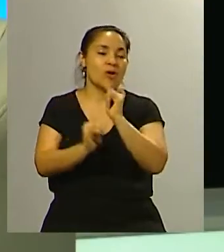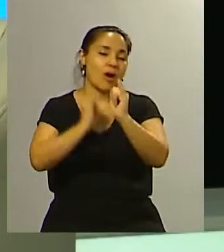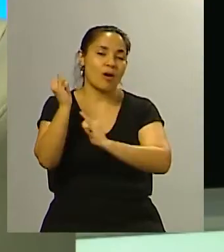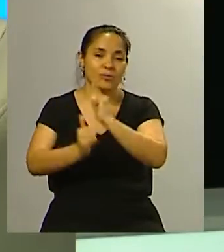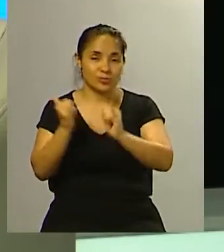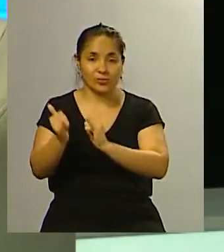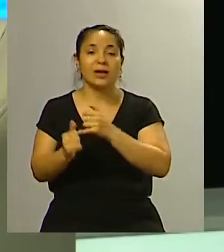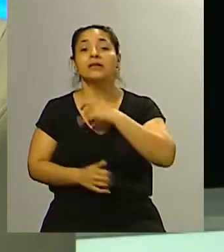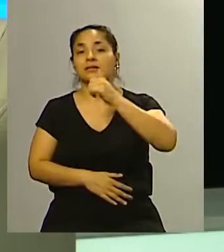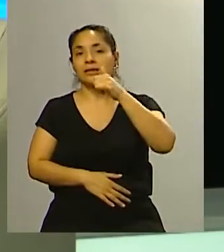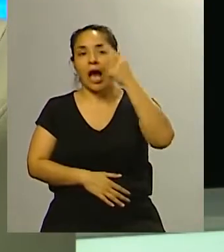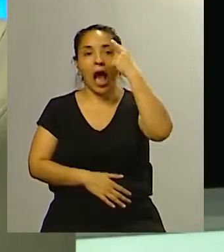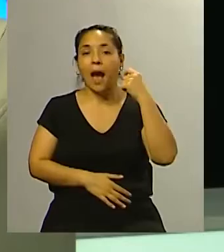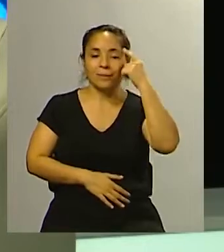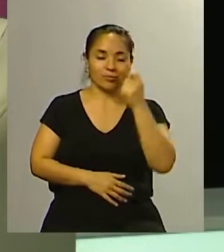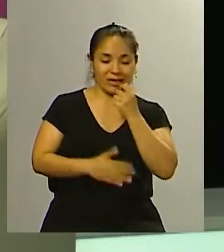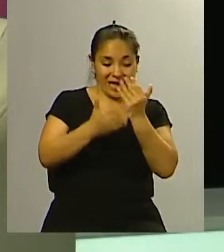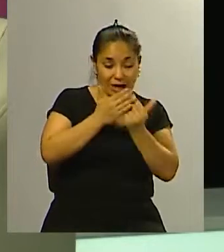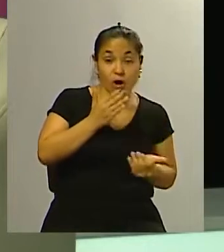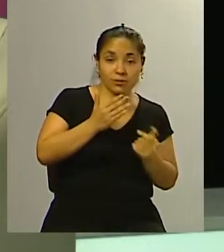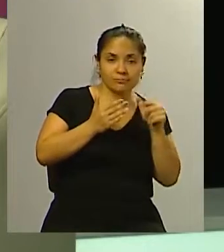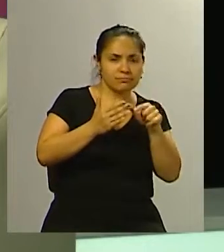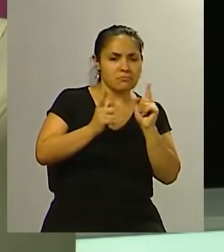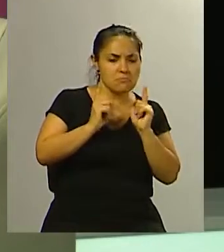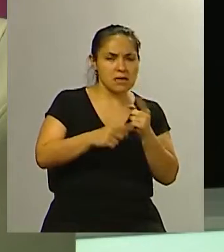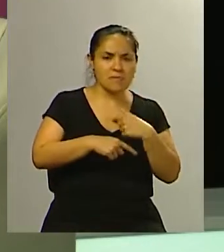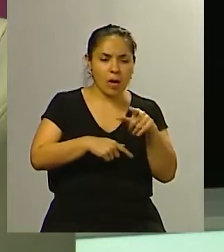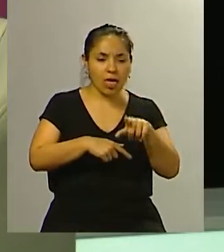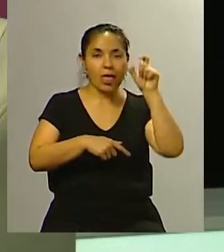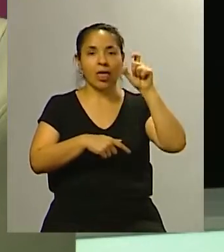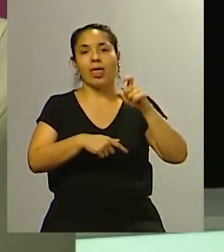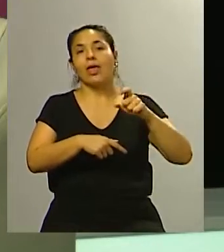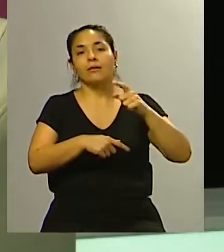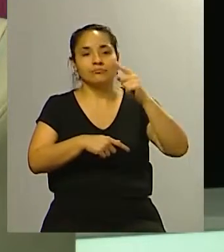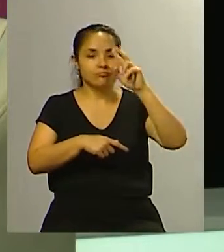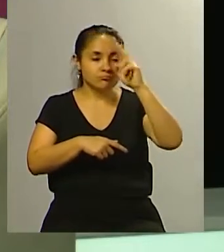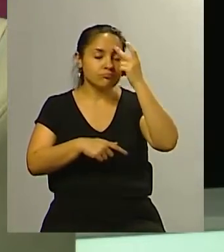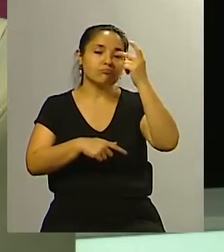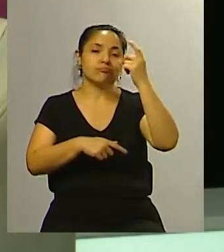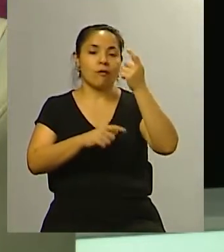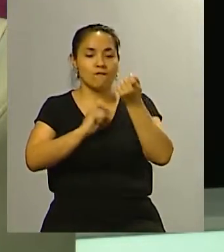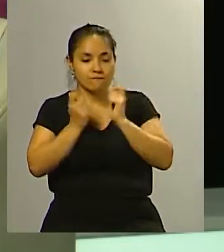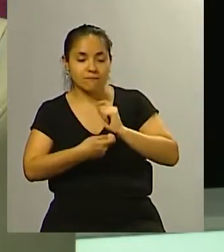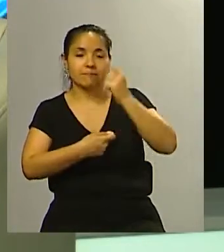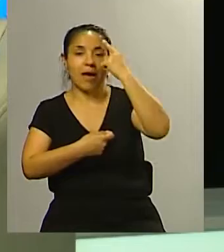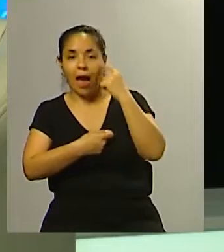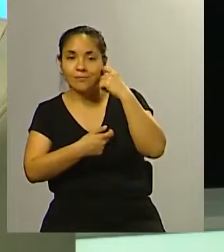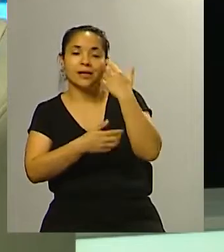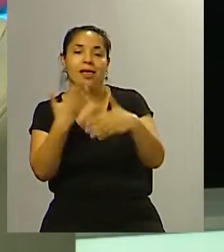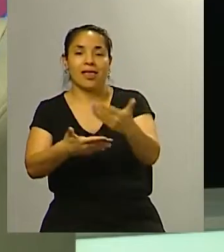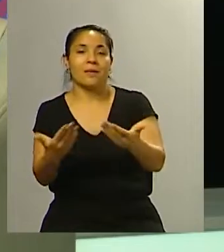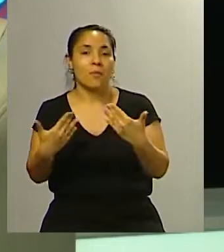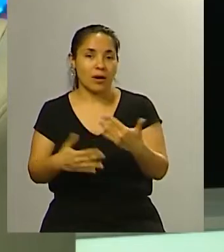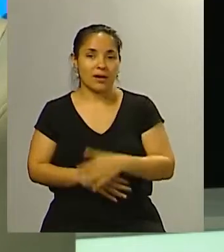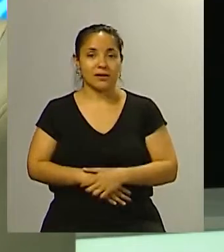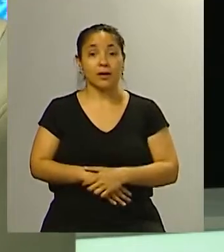de aprender de los errores, a partir del error que se detecta, poder hacer alternativas para superarlo, sin descuidar